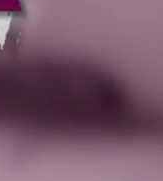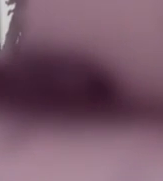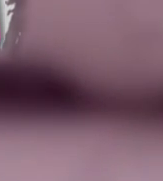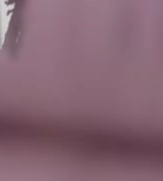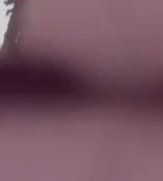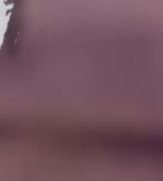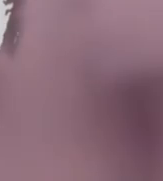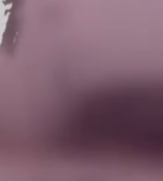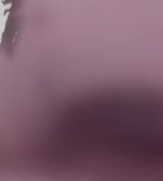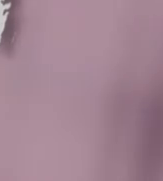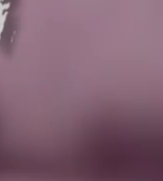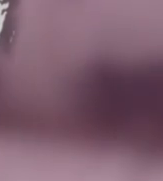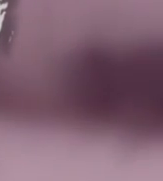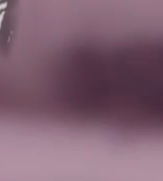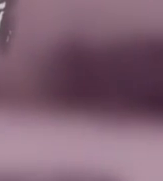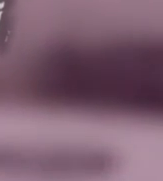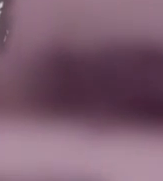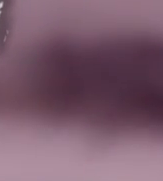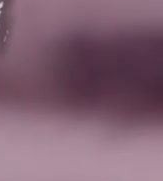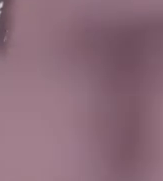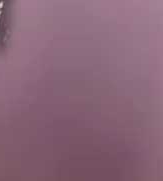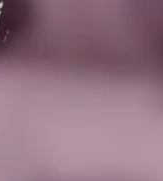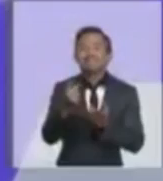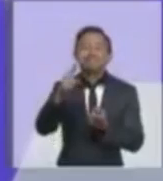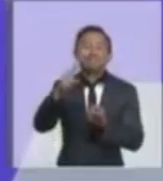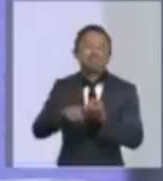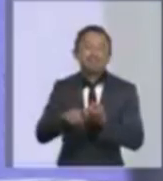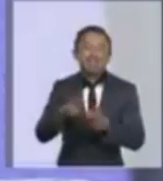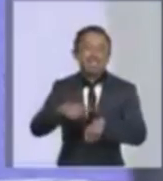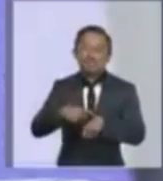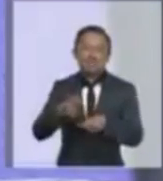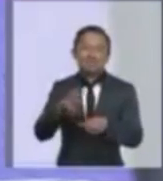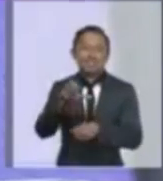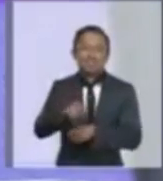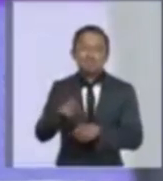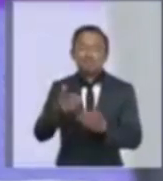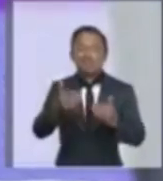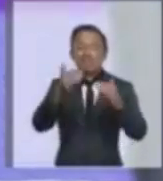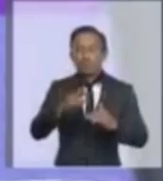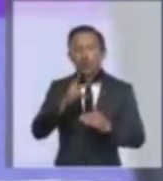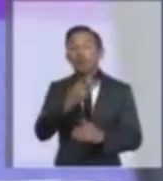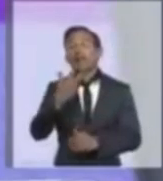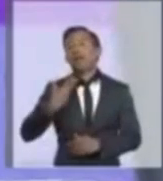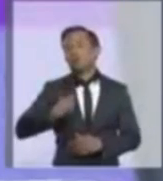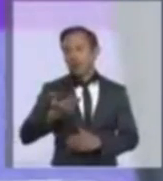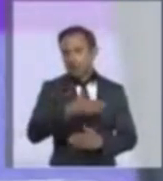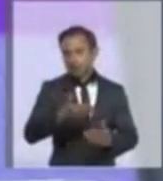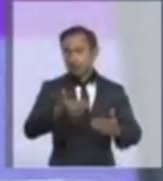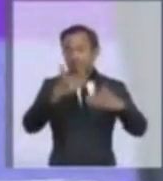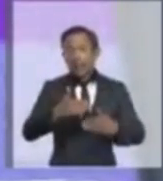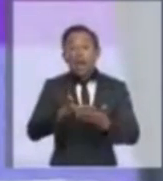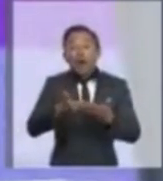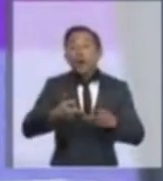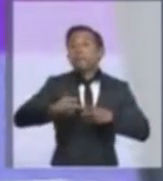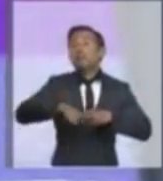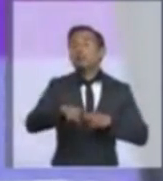Elecciones 2018. Cobertura especial. Gracias. Efectivamente, en este momento iniciamos el bloque 3, democracia,